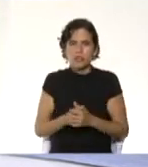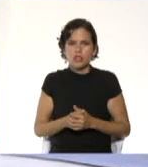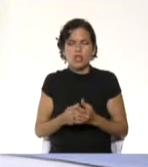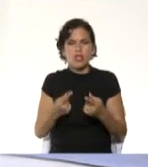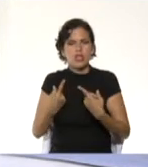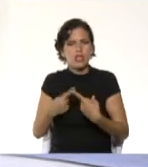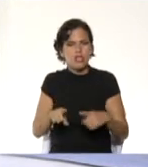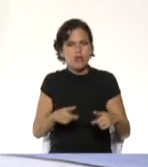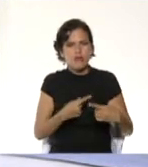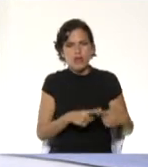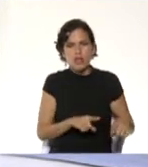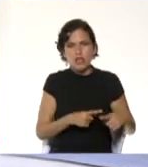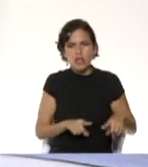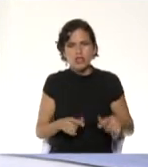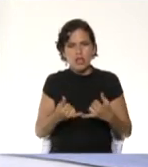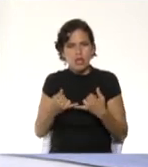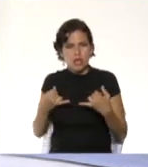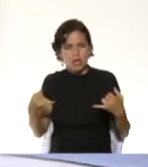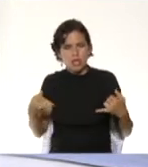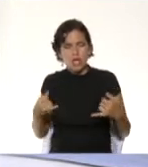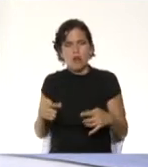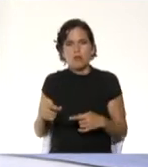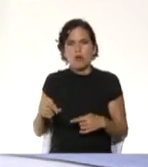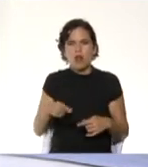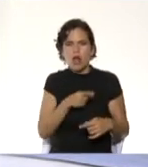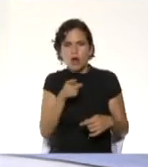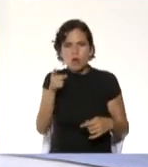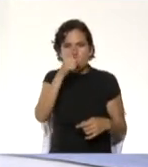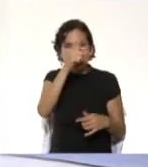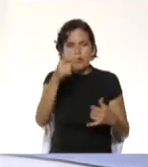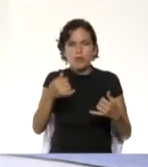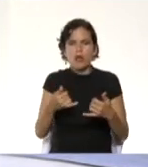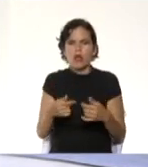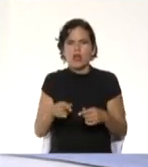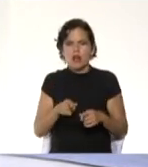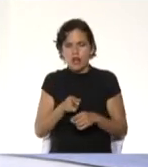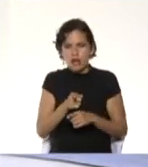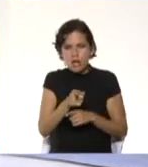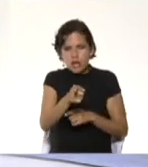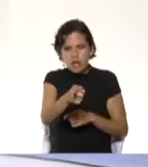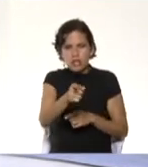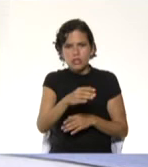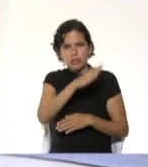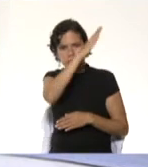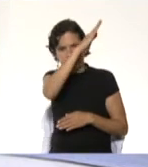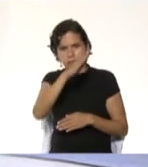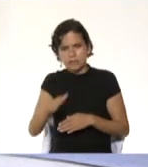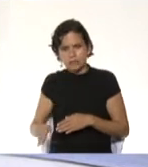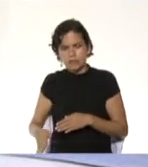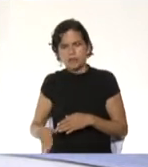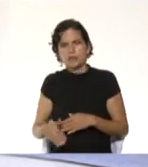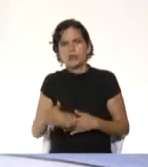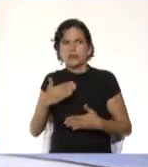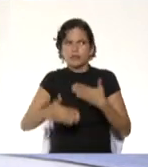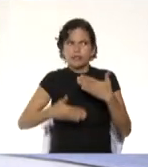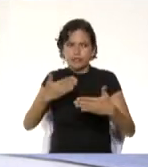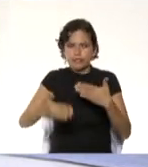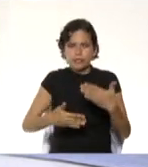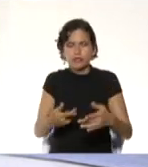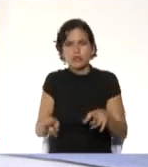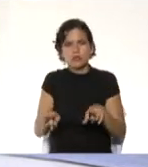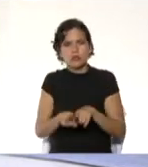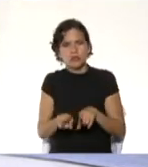a través de sus diferentes tipos de líneas, como son las líneas curvas, las líneas rectas, las líneas diagonales y así